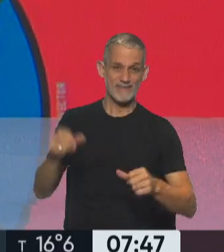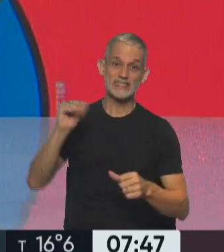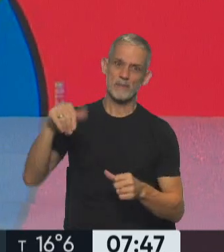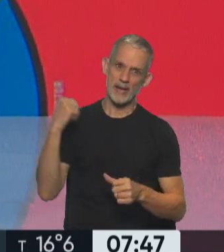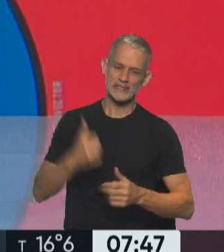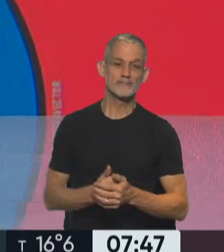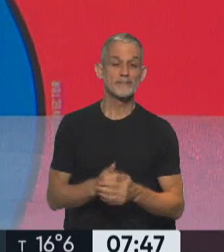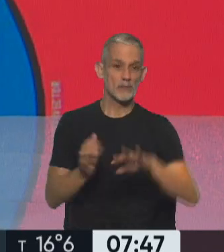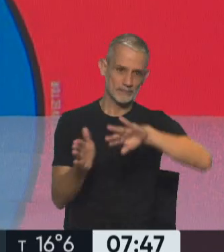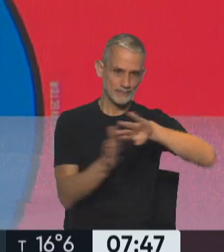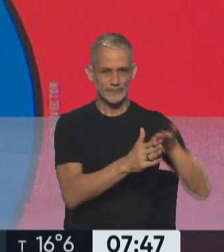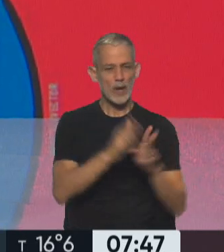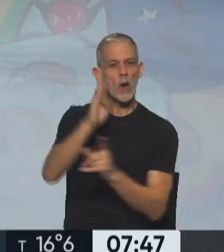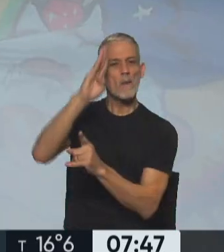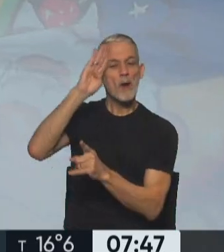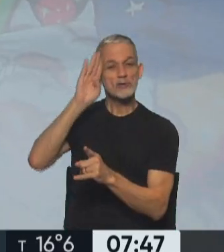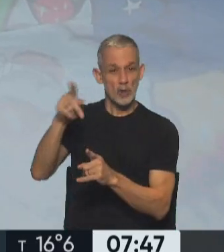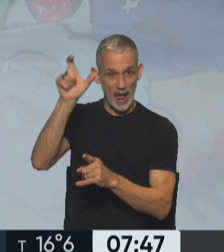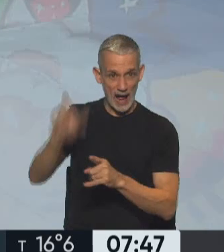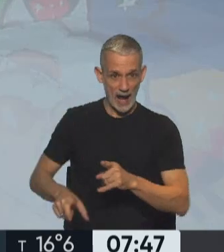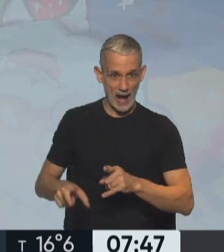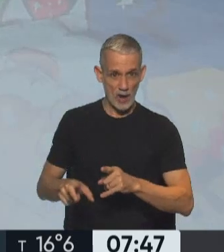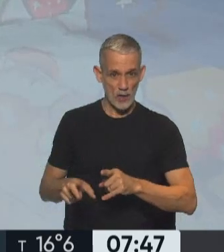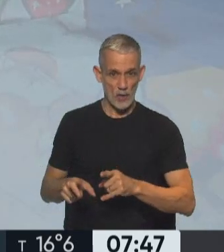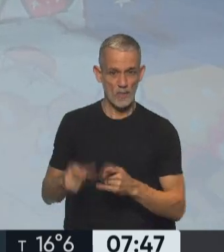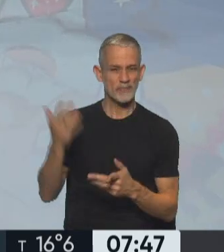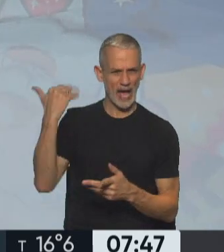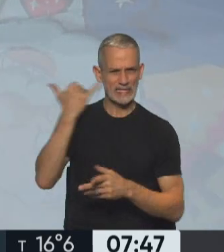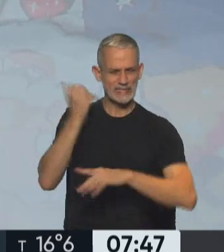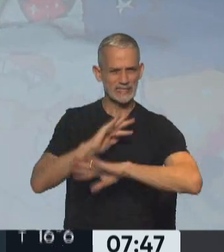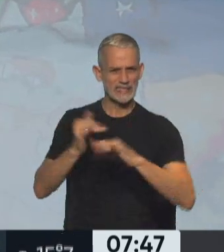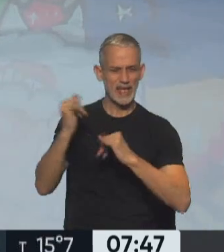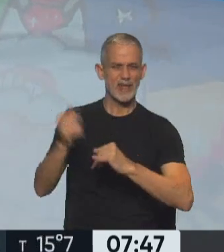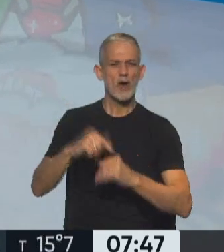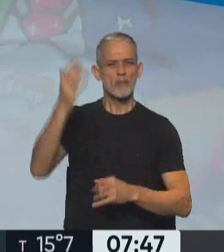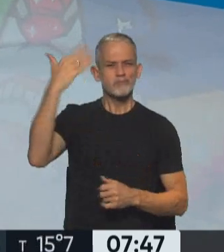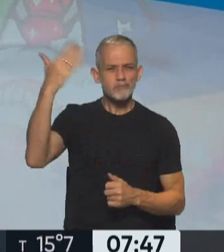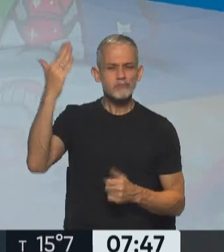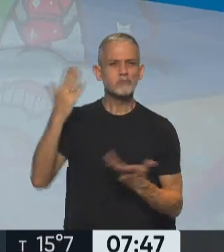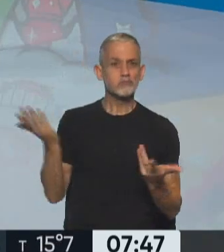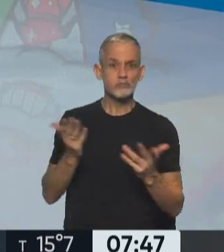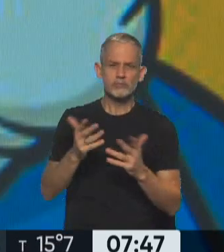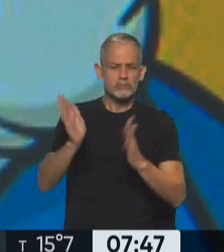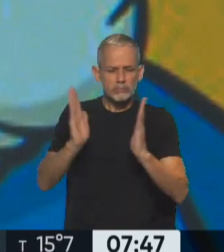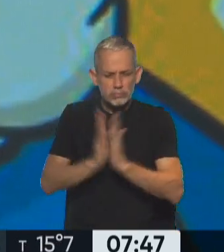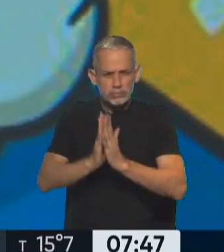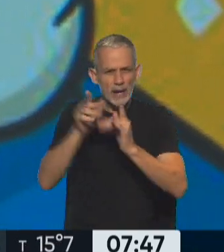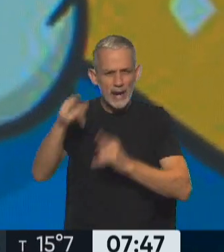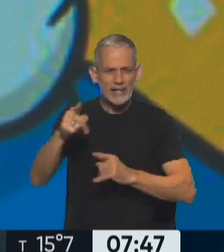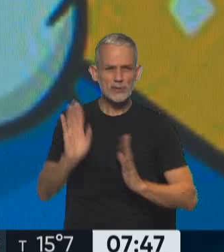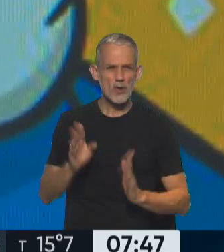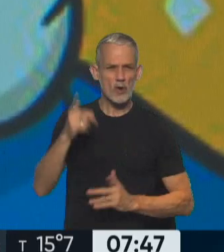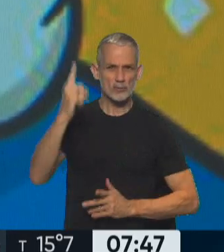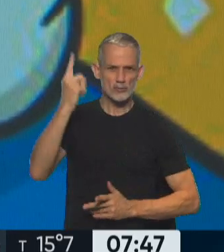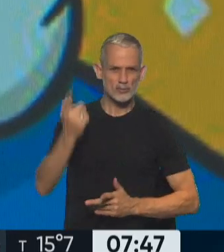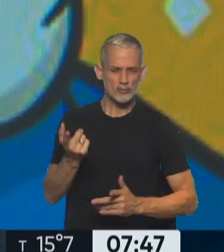¿Y Bolsonaro? Bolsonaro, bueno, como decíamos anteriormente, dio un discurso muy religioso, con un contenido religioso. Dijo